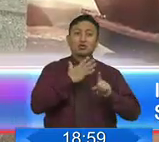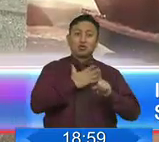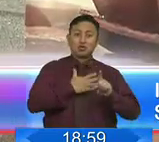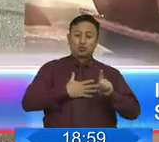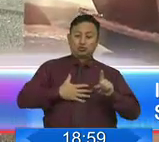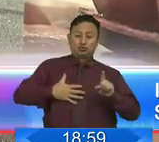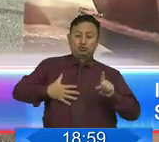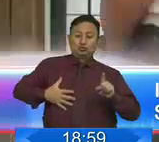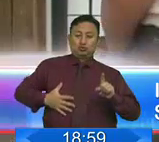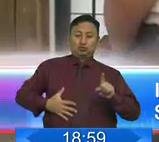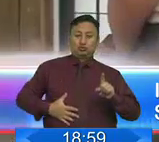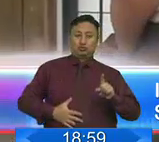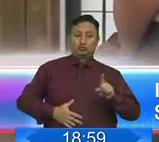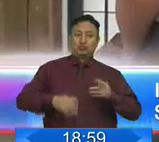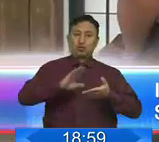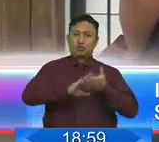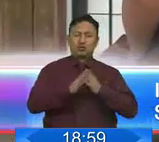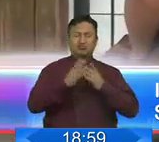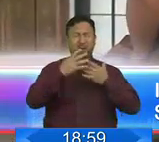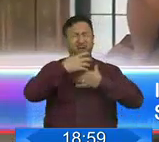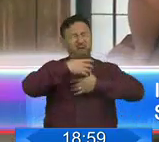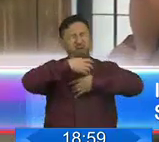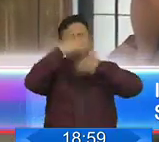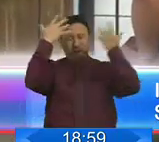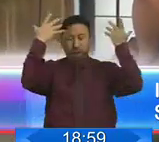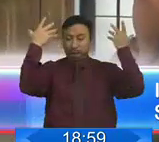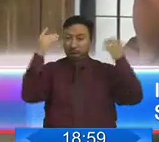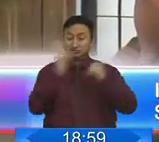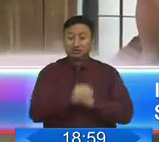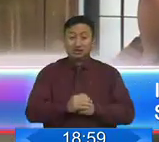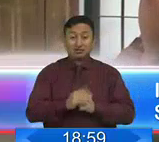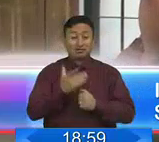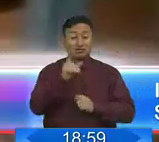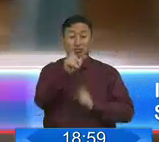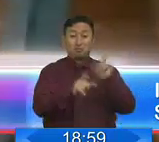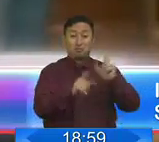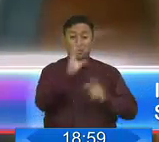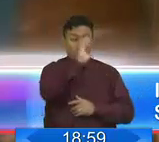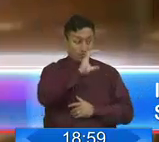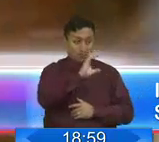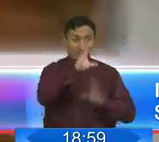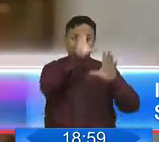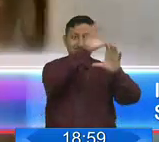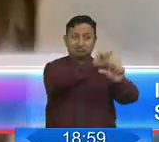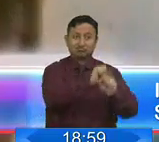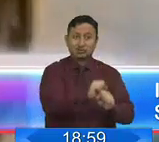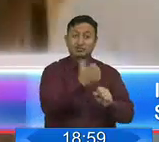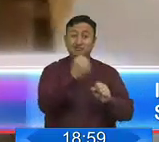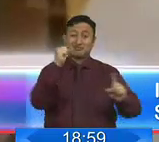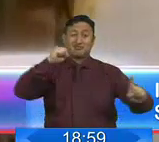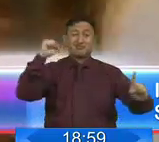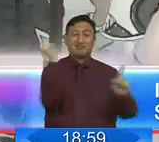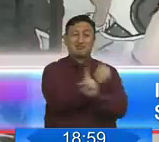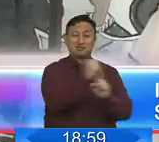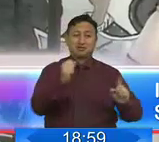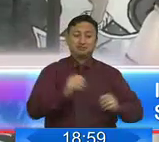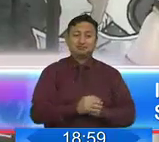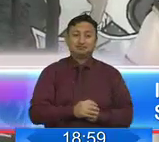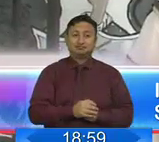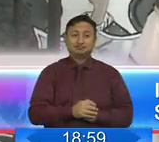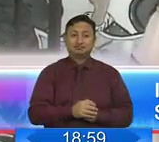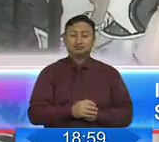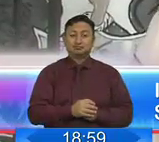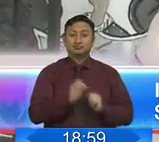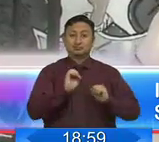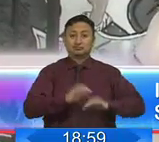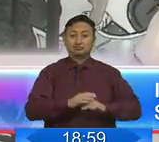Esto enfureció a la comunidad, que cargada de ira y rabia se fue en busca del sacerdote e intentó lincharlo. Constatar la presencia